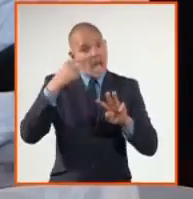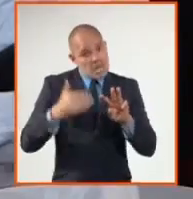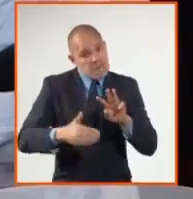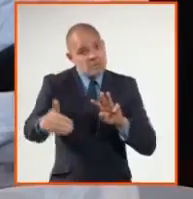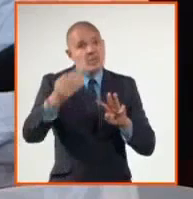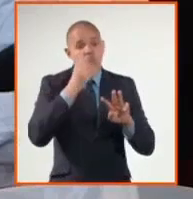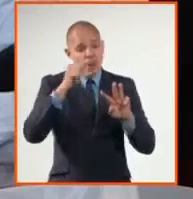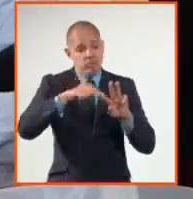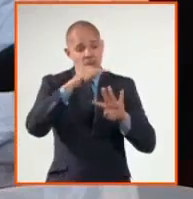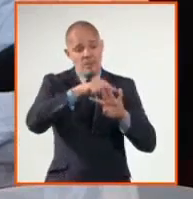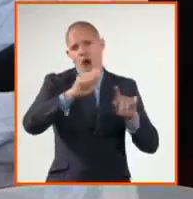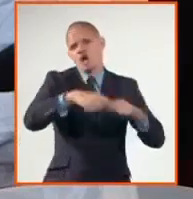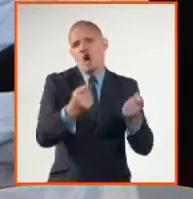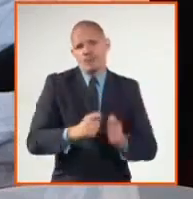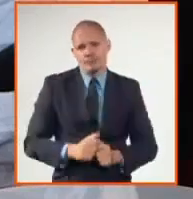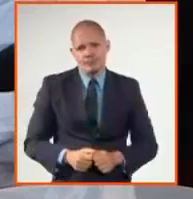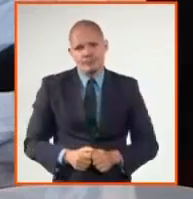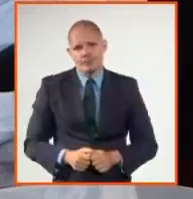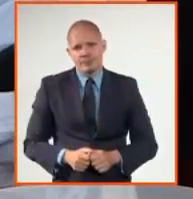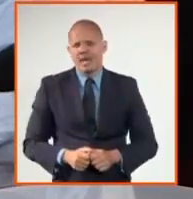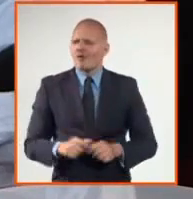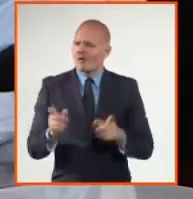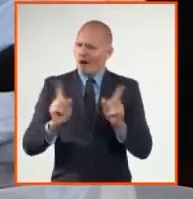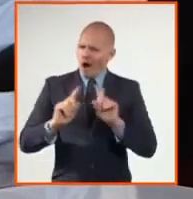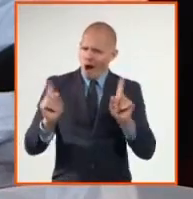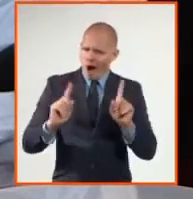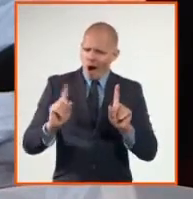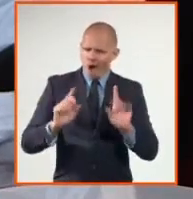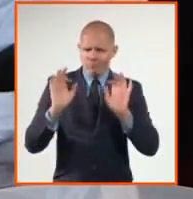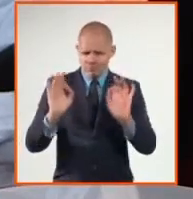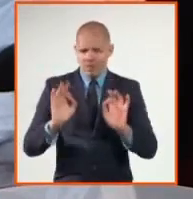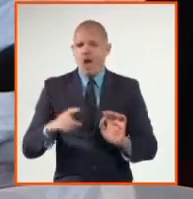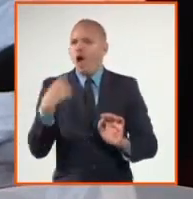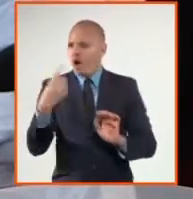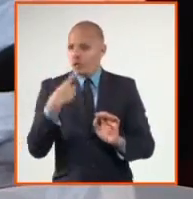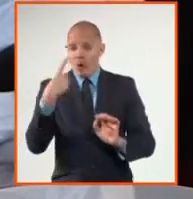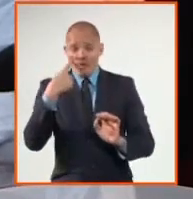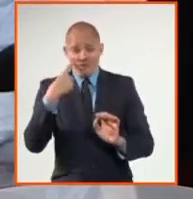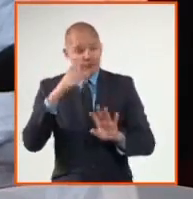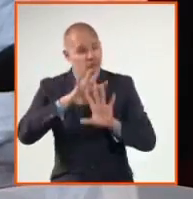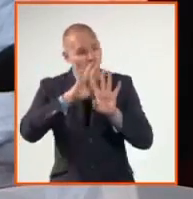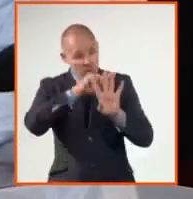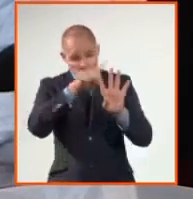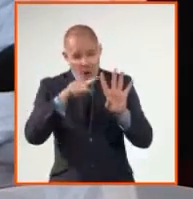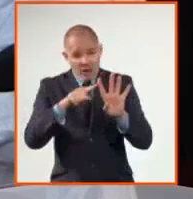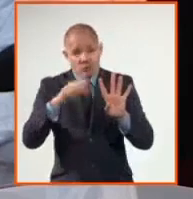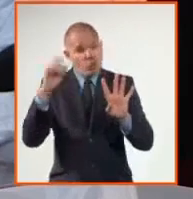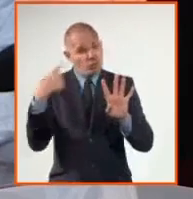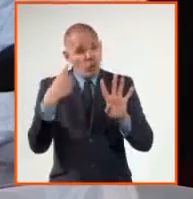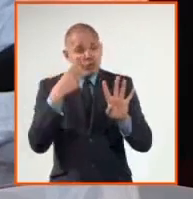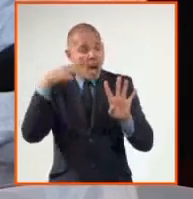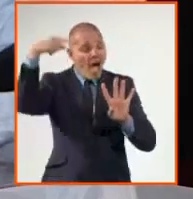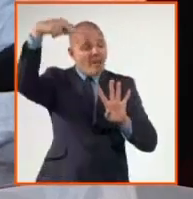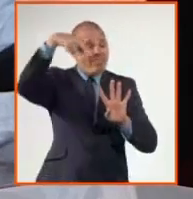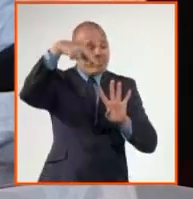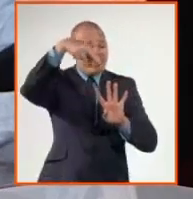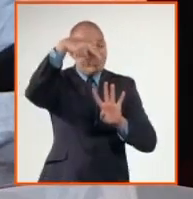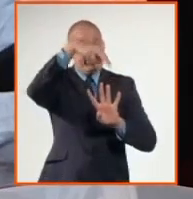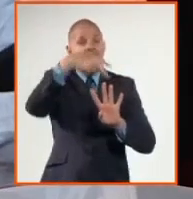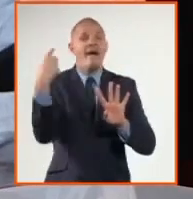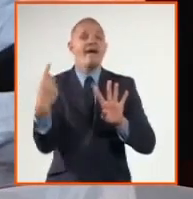no sólo de samba moradora 3 también volvimos a zafar la 4 que se había montado nueva y también sacamos la una